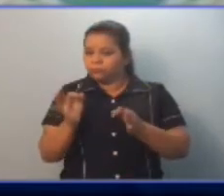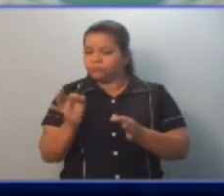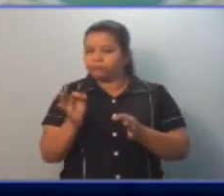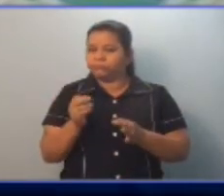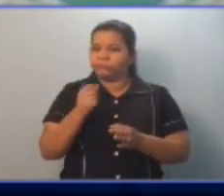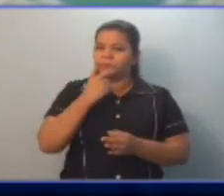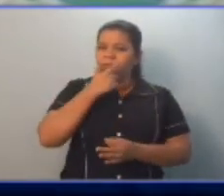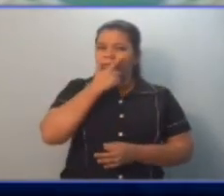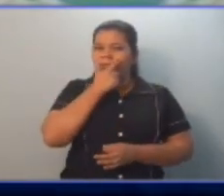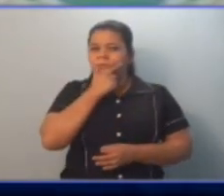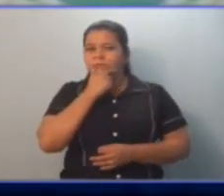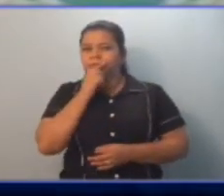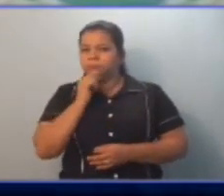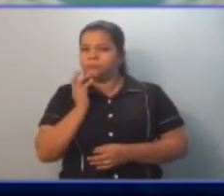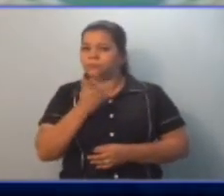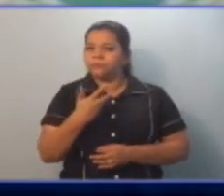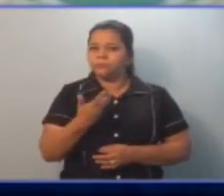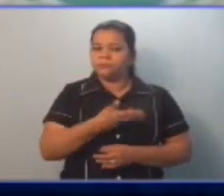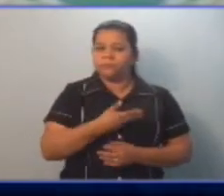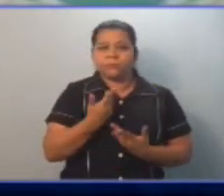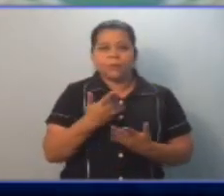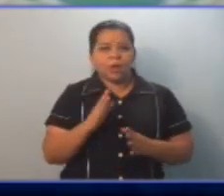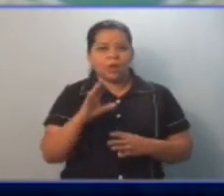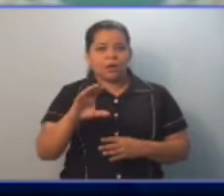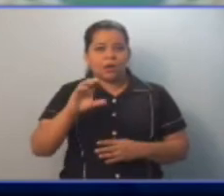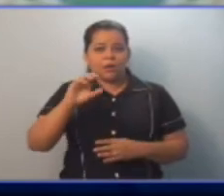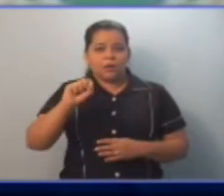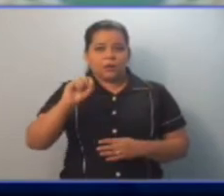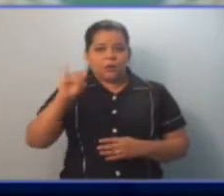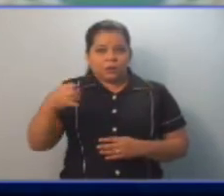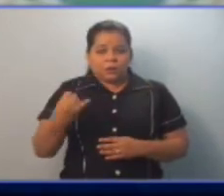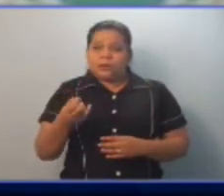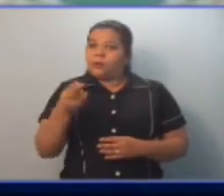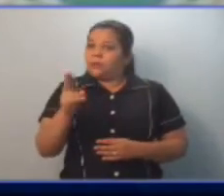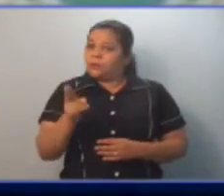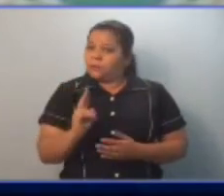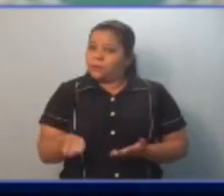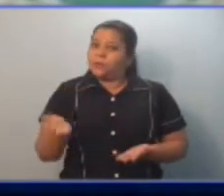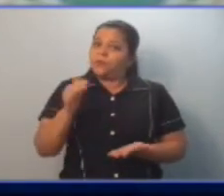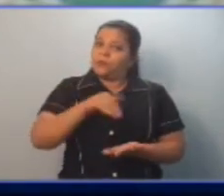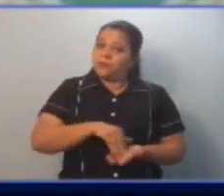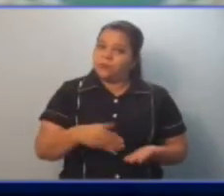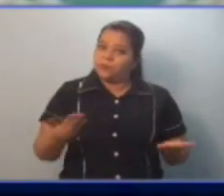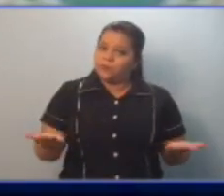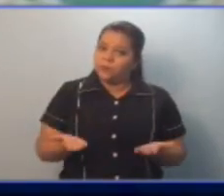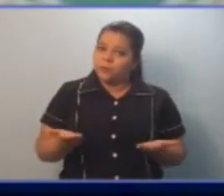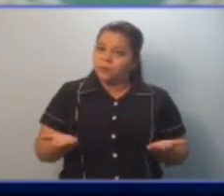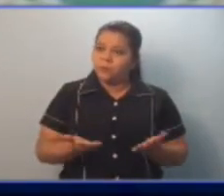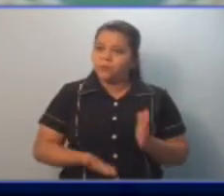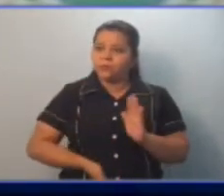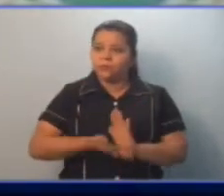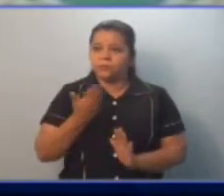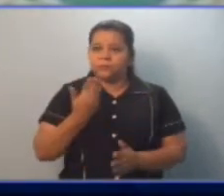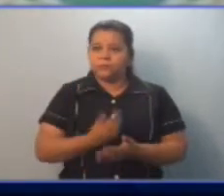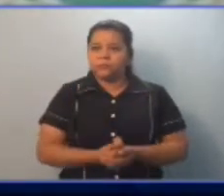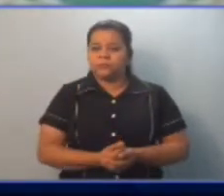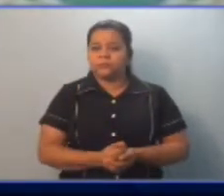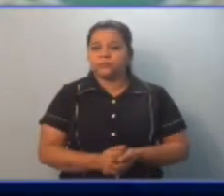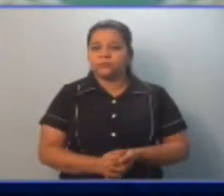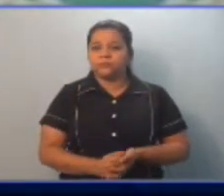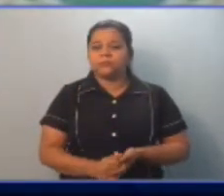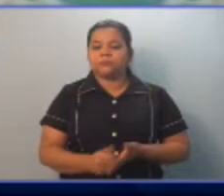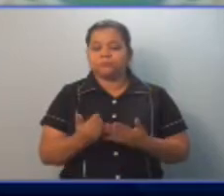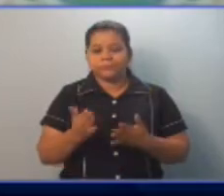entredicho, pidió la recusación y la sala vuelve a hacer lo mismo. En lugar de esperar que los suplentes